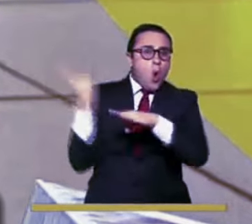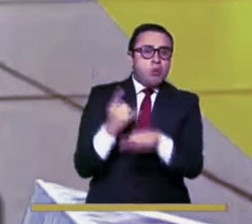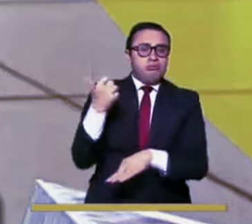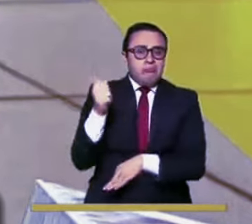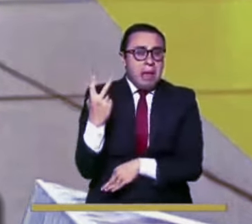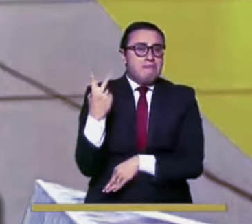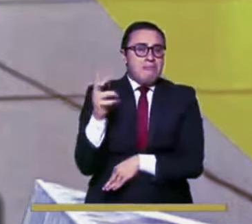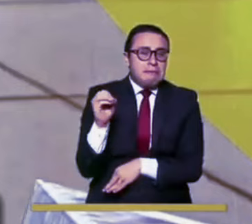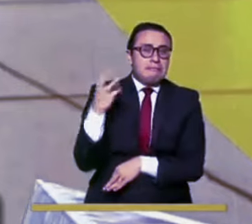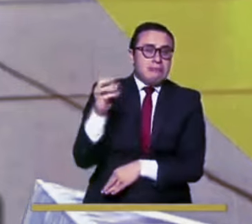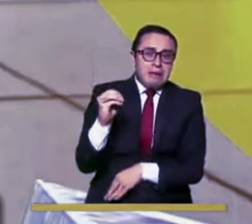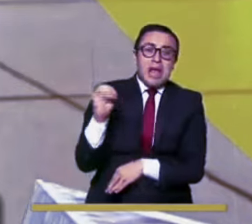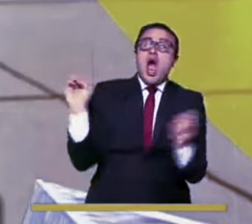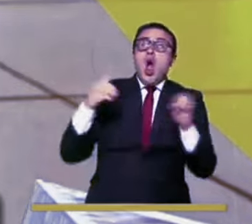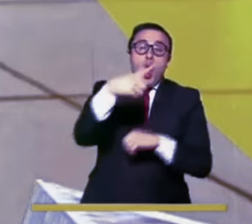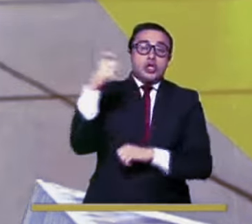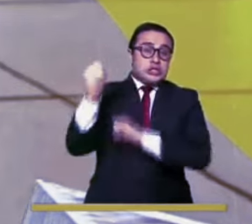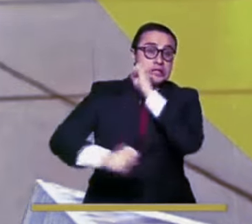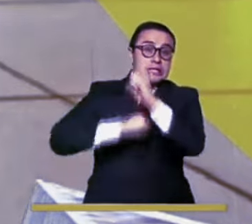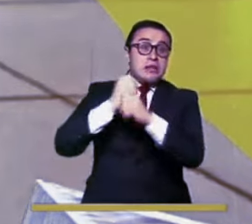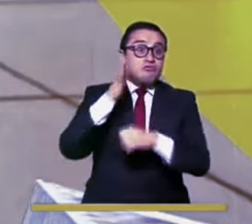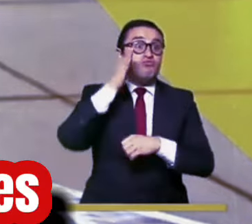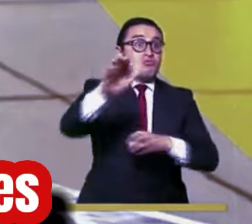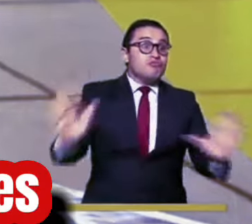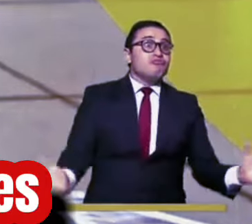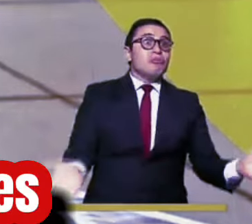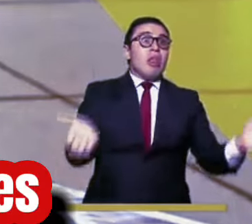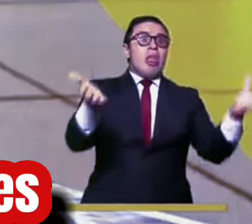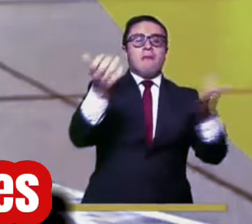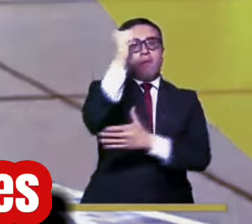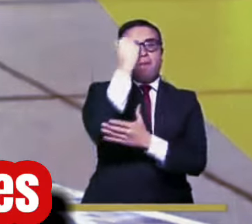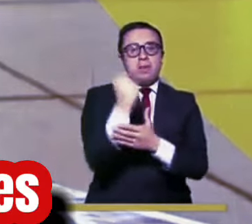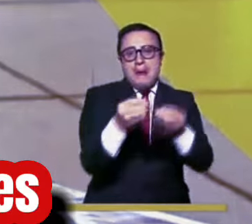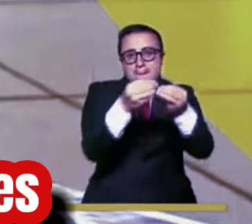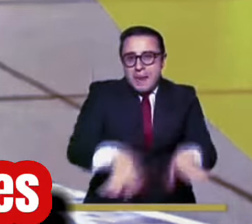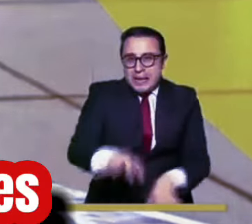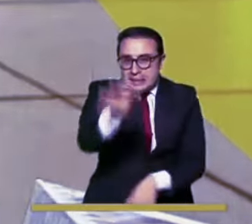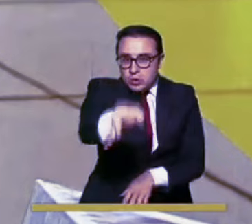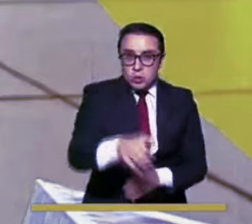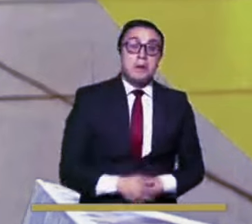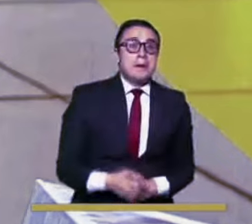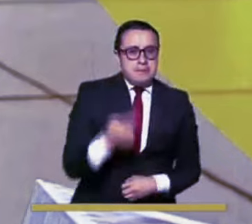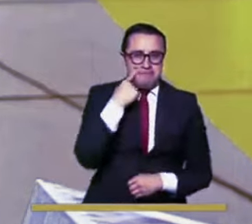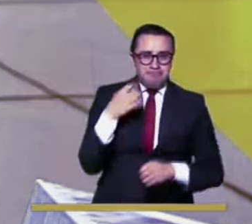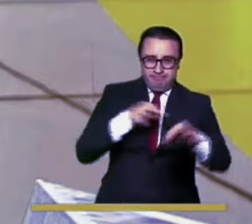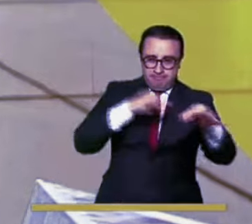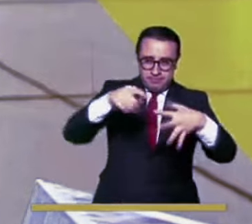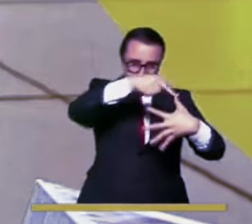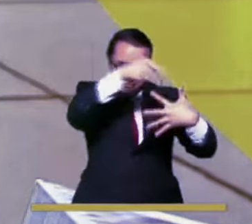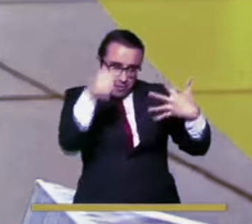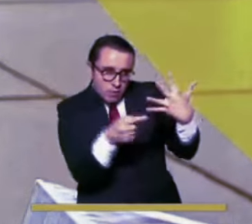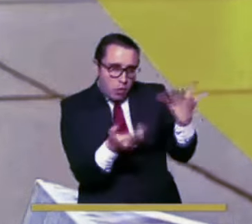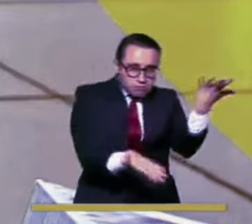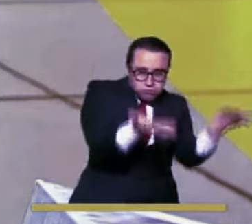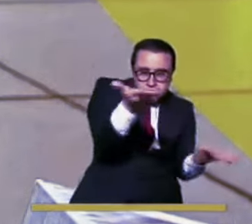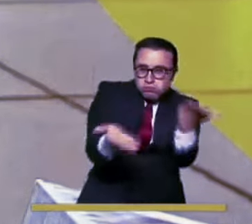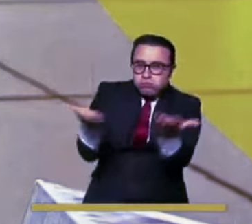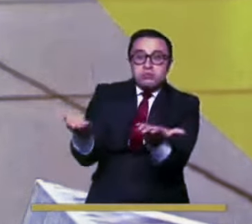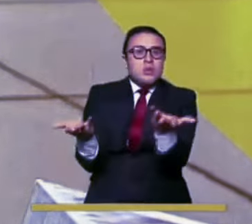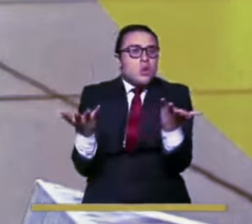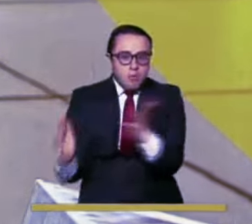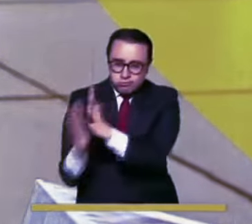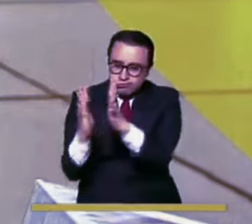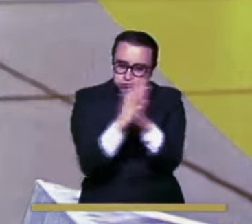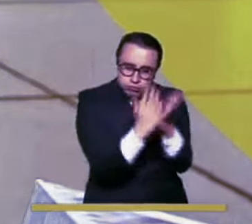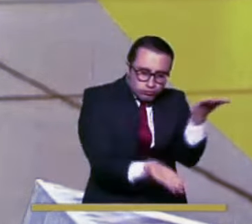décadas, quizás por un siglo hacia adelante. Voy a explicarle algunas de las variables que se comparan en este estudio. Si